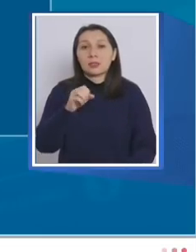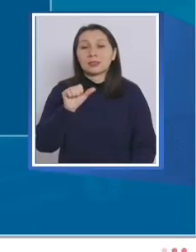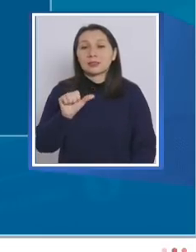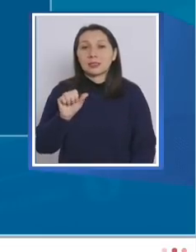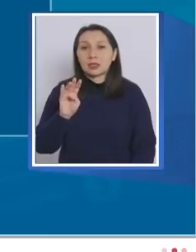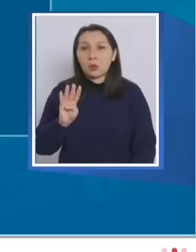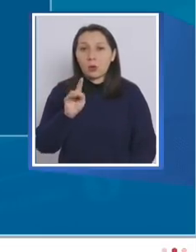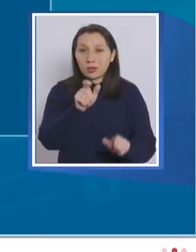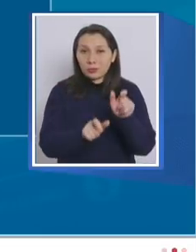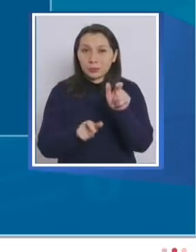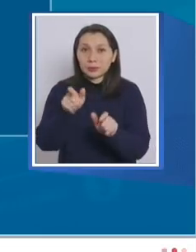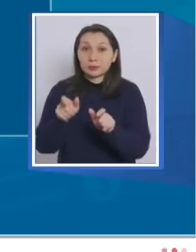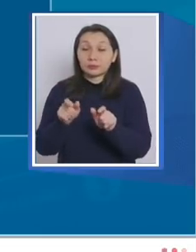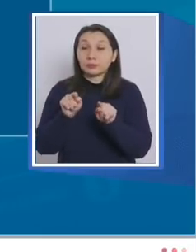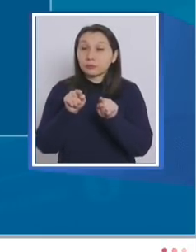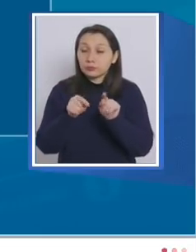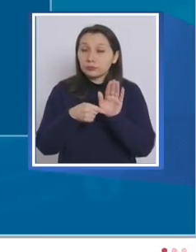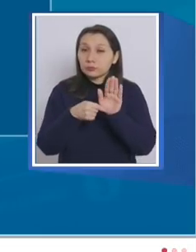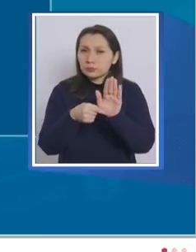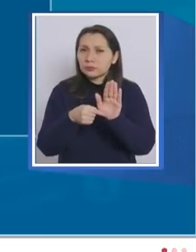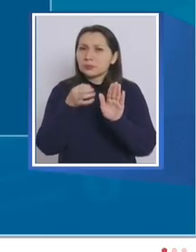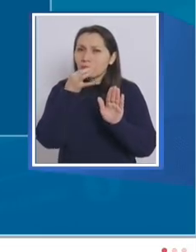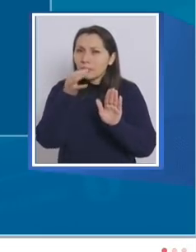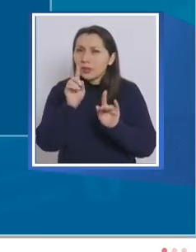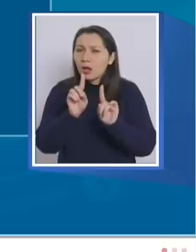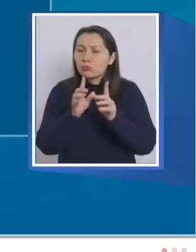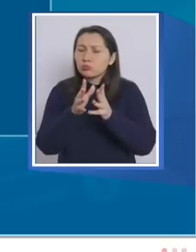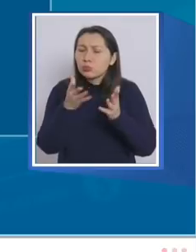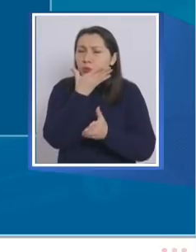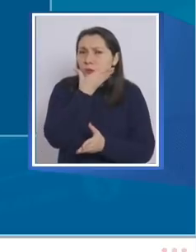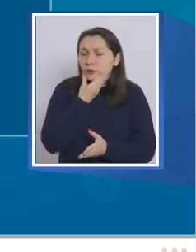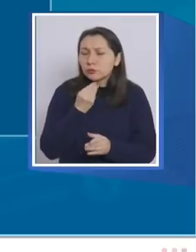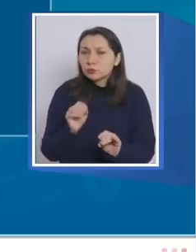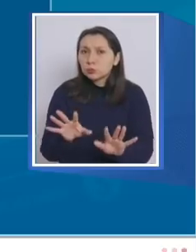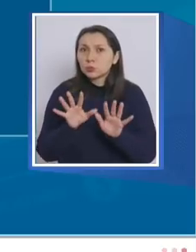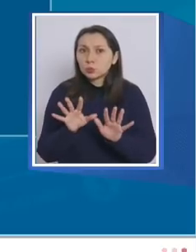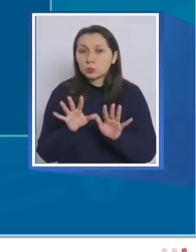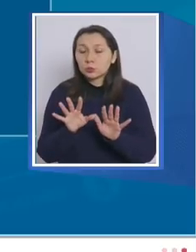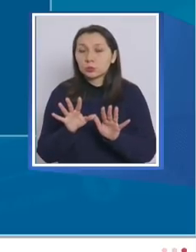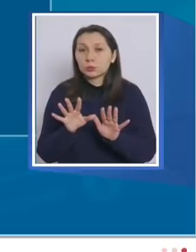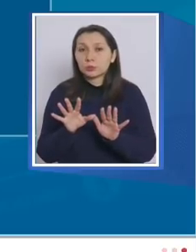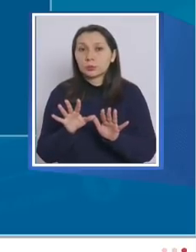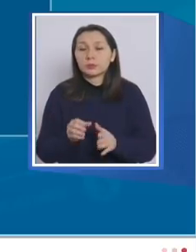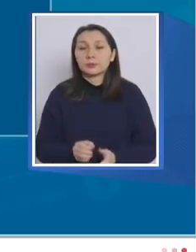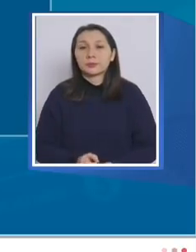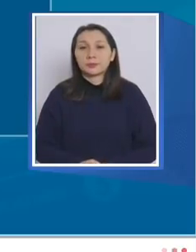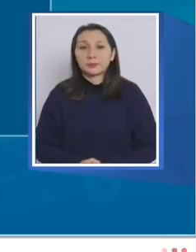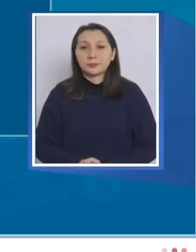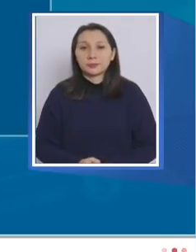192.464 personas. Y aquí quiero decir algo muy hermoso. Las